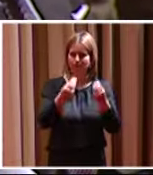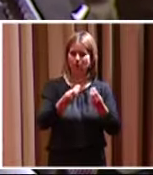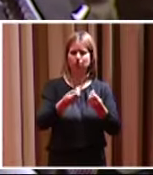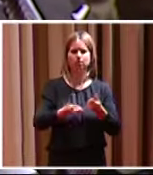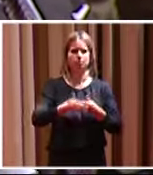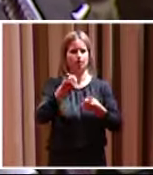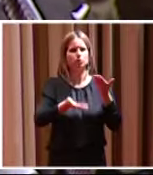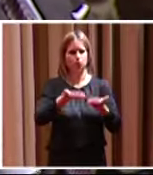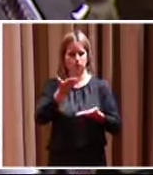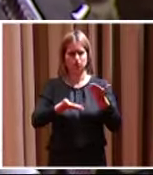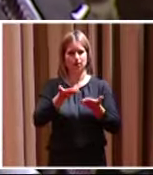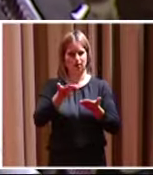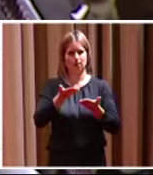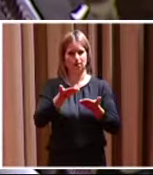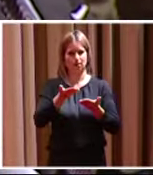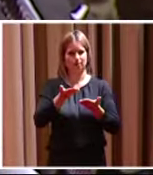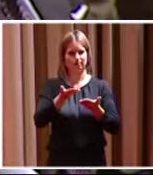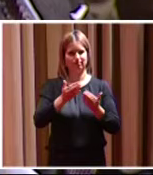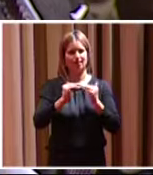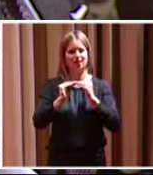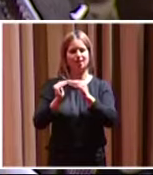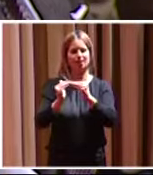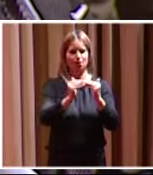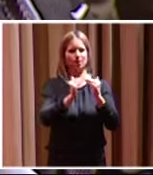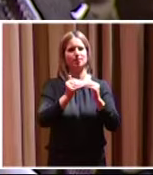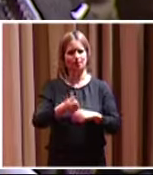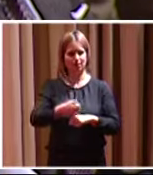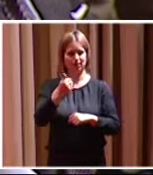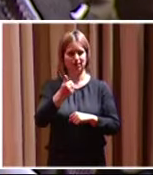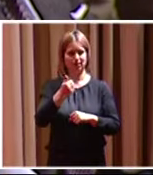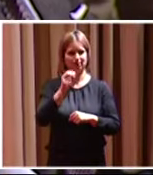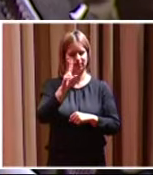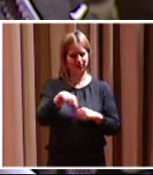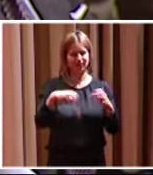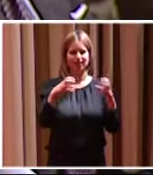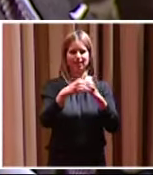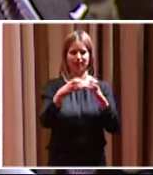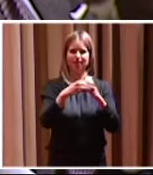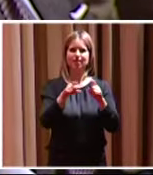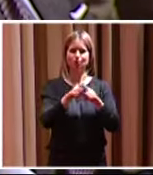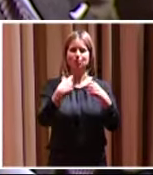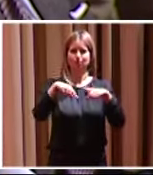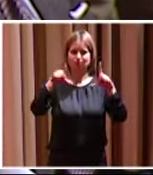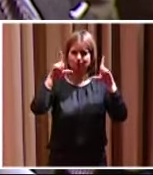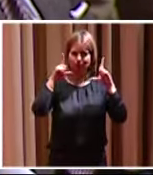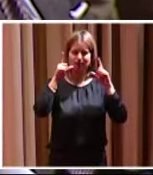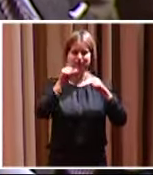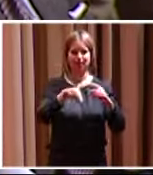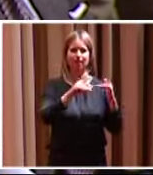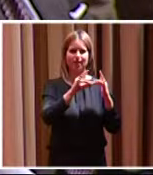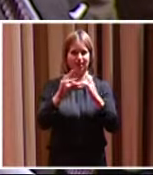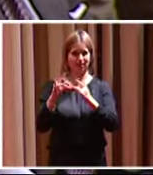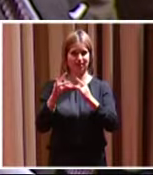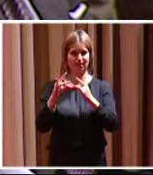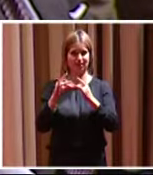justa, más igualitaria, una Granada protagonista y líder.